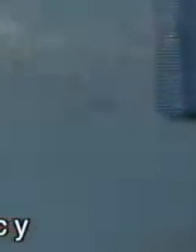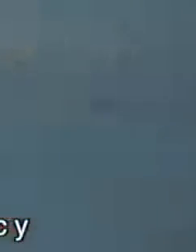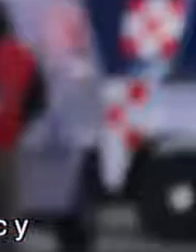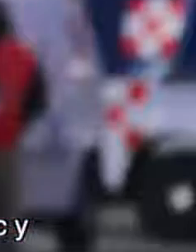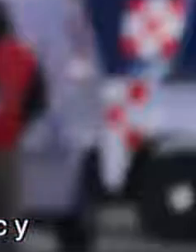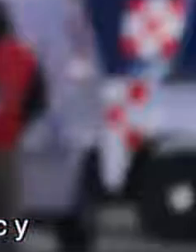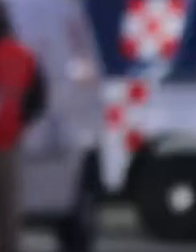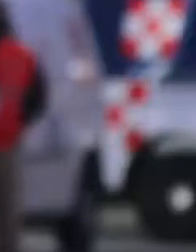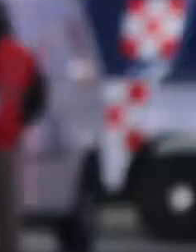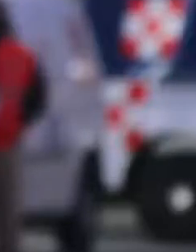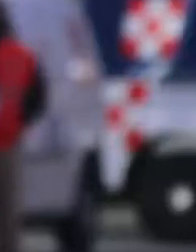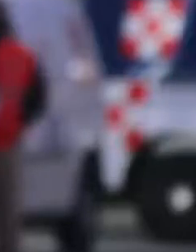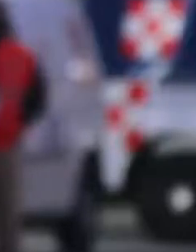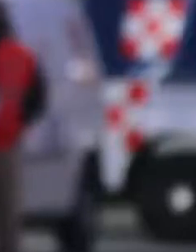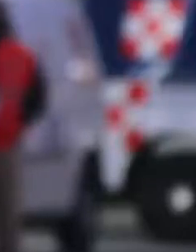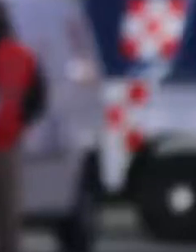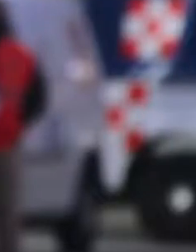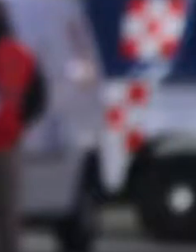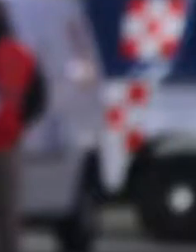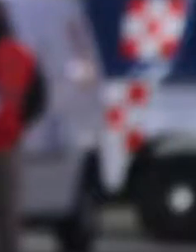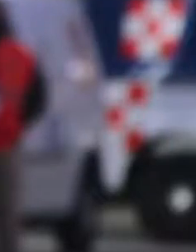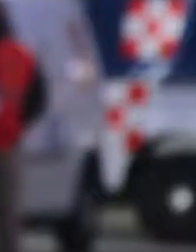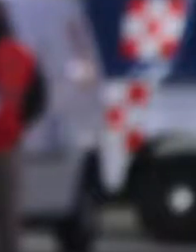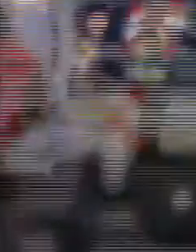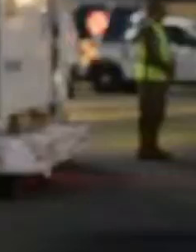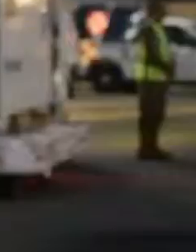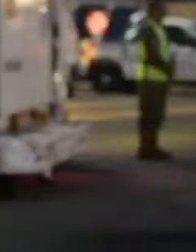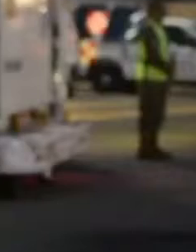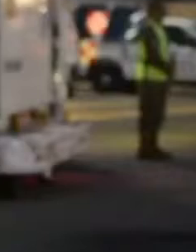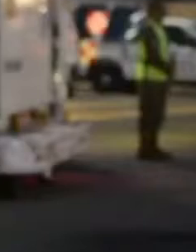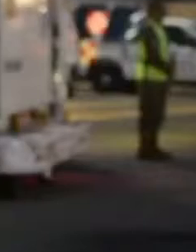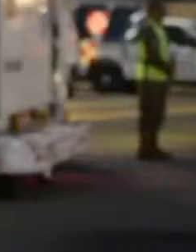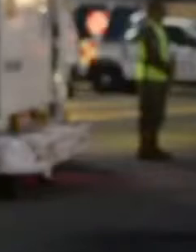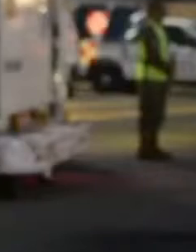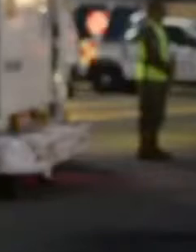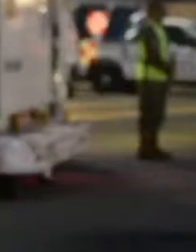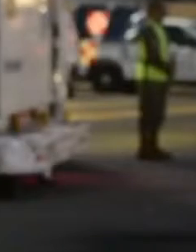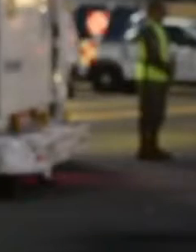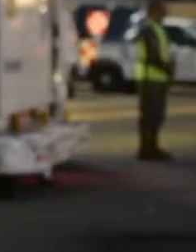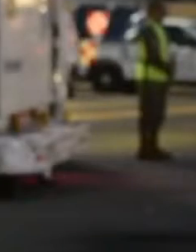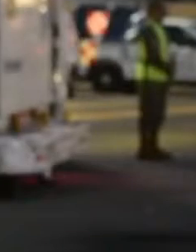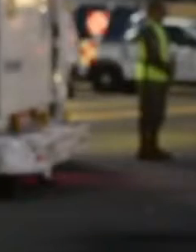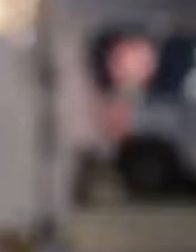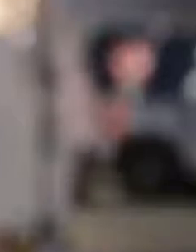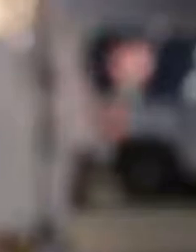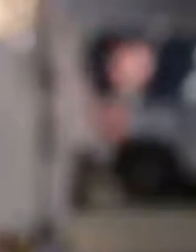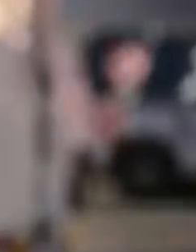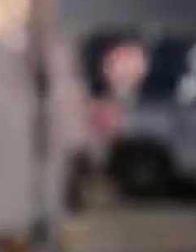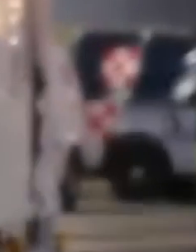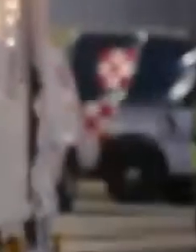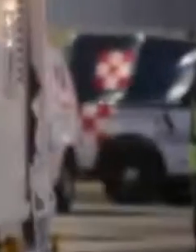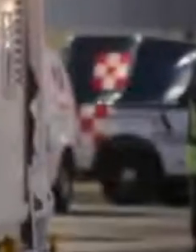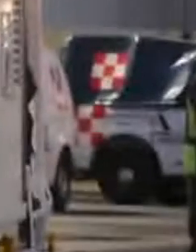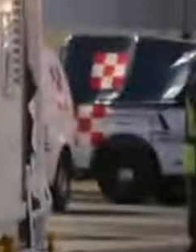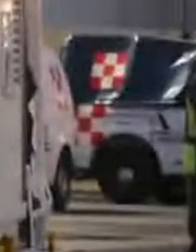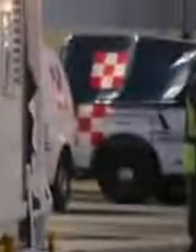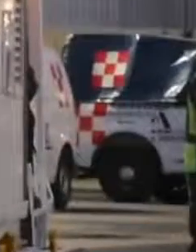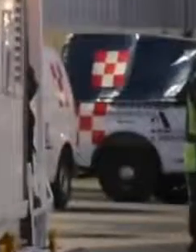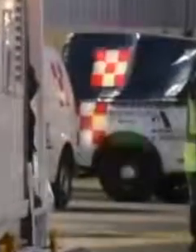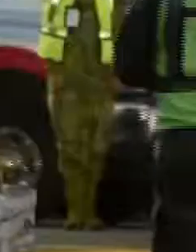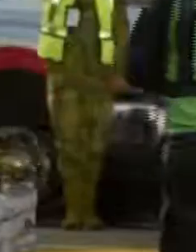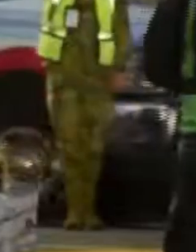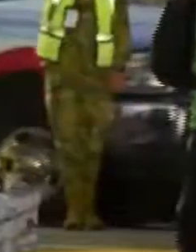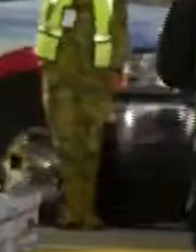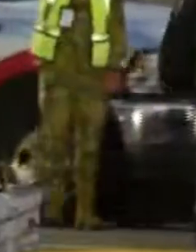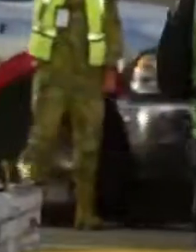V, desarrollada por el Centro Nacional de Investigación en Epidemiología y Microbiología Gamaleya. La vacunación en México continúa y